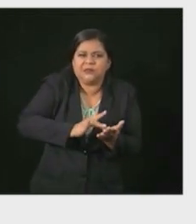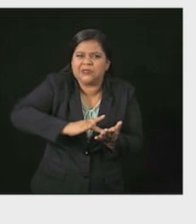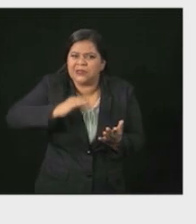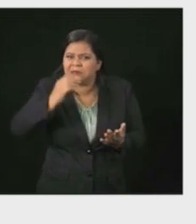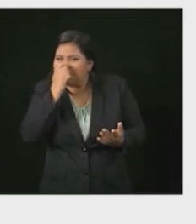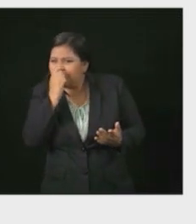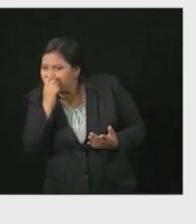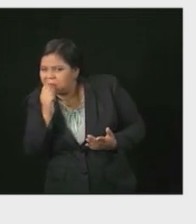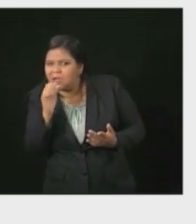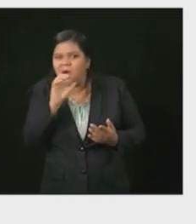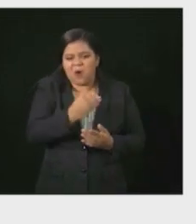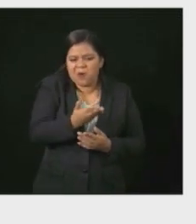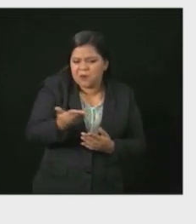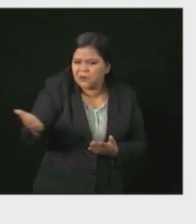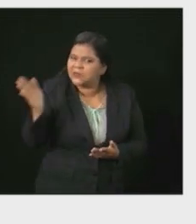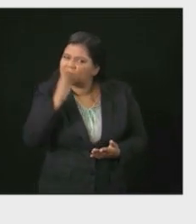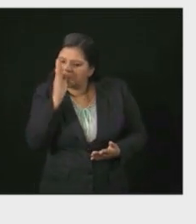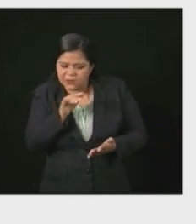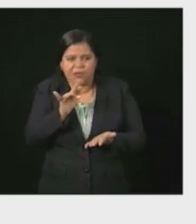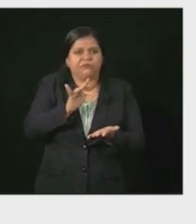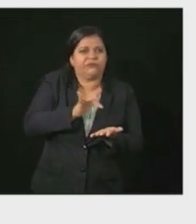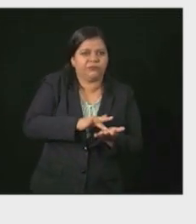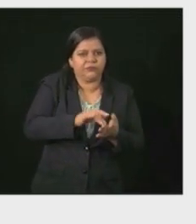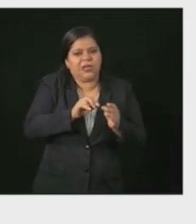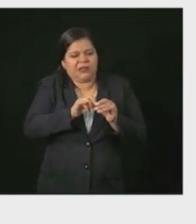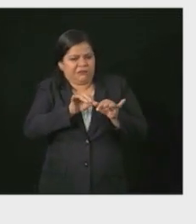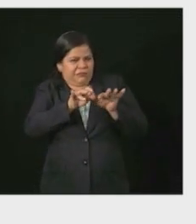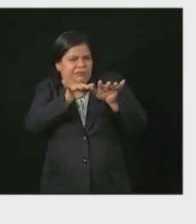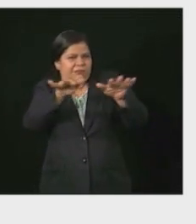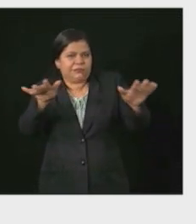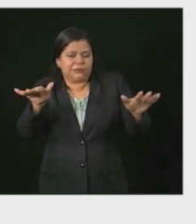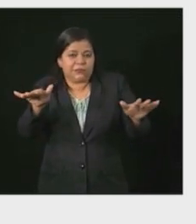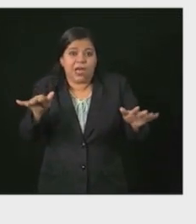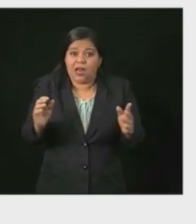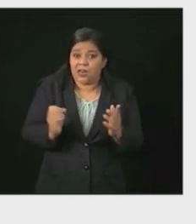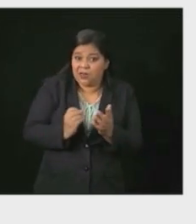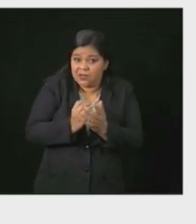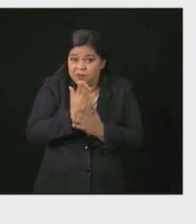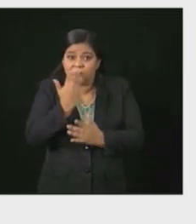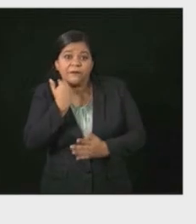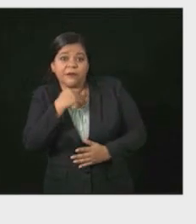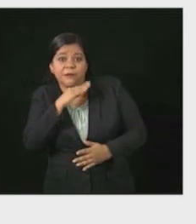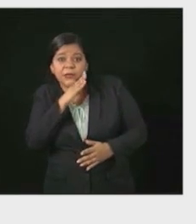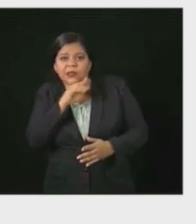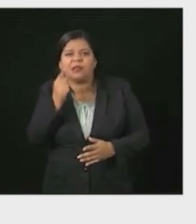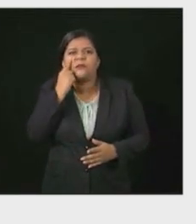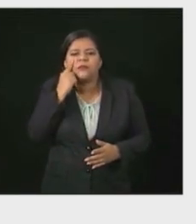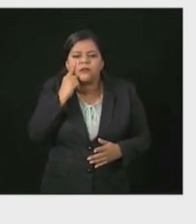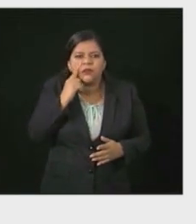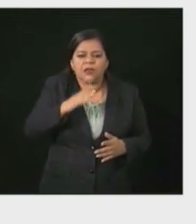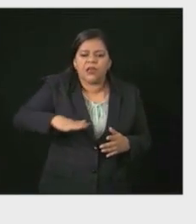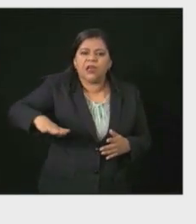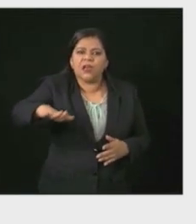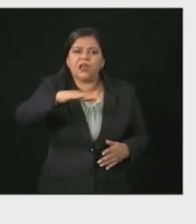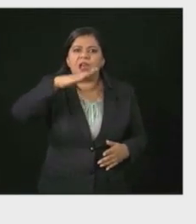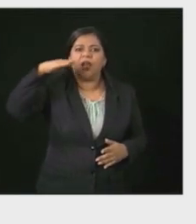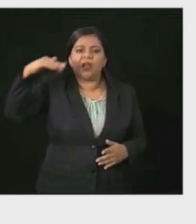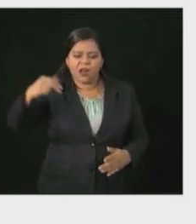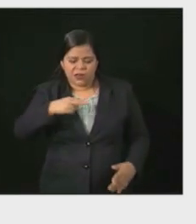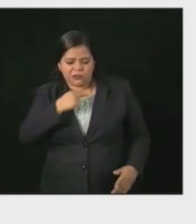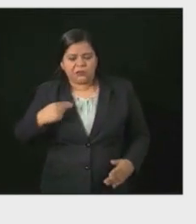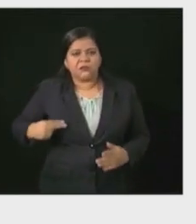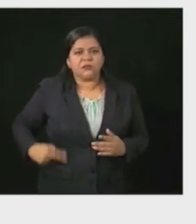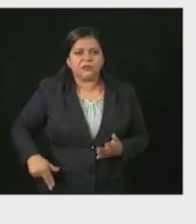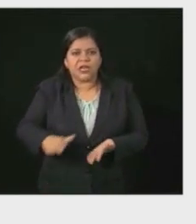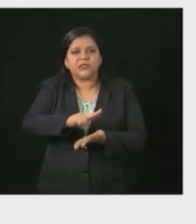persona, a través del contacto de secreciones y de objetos contaminados vía aérea. El nuevo brote de coronavirus se originó